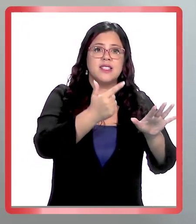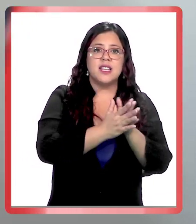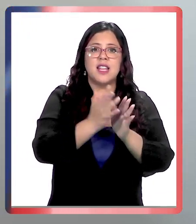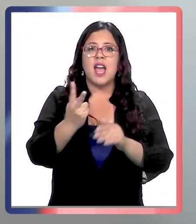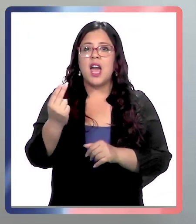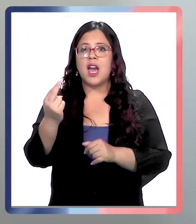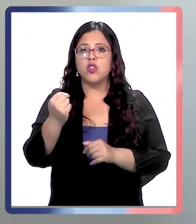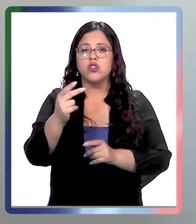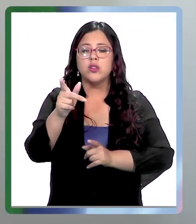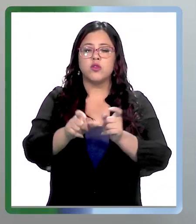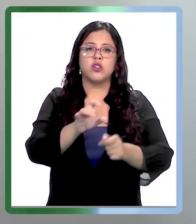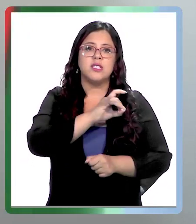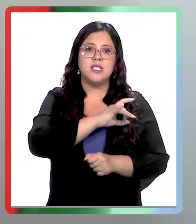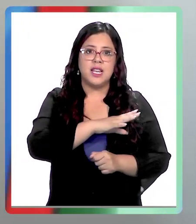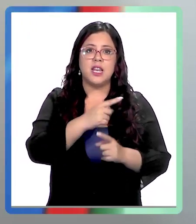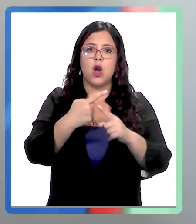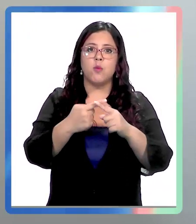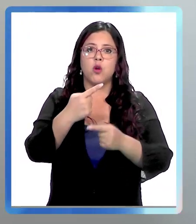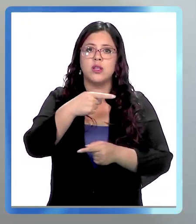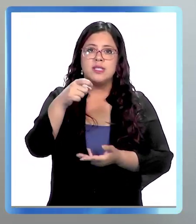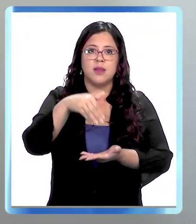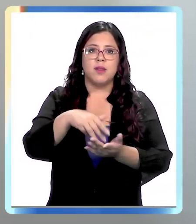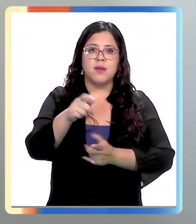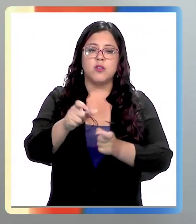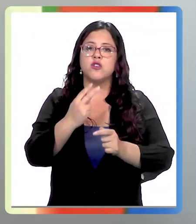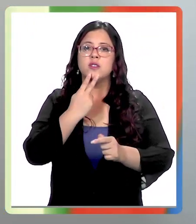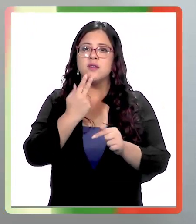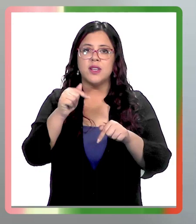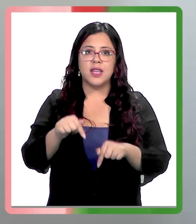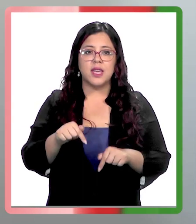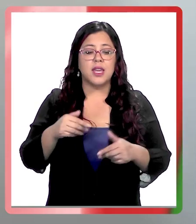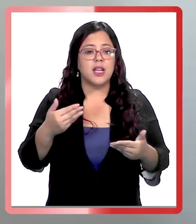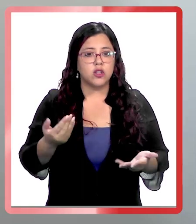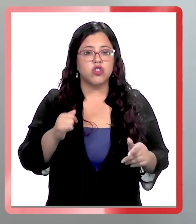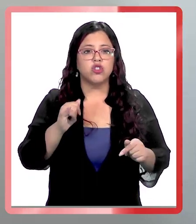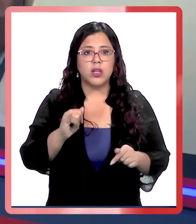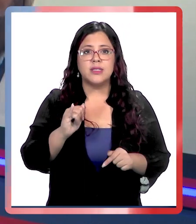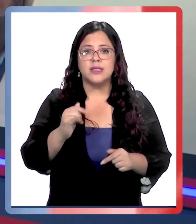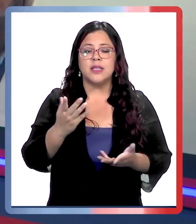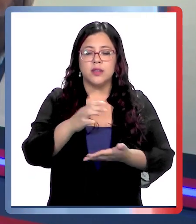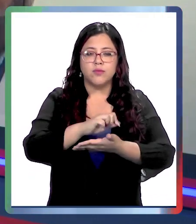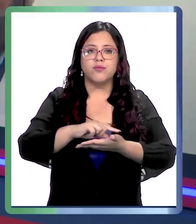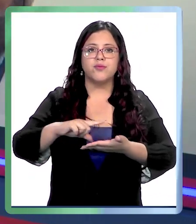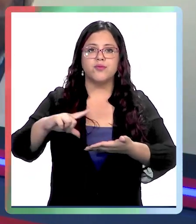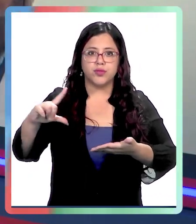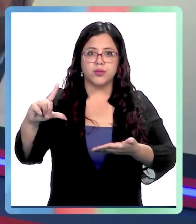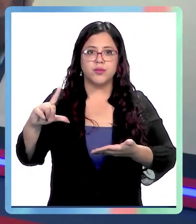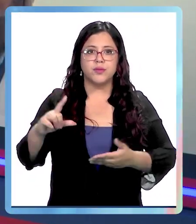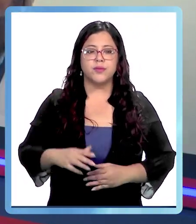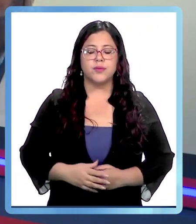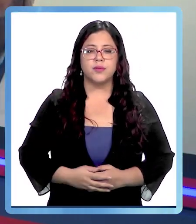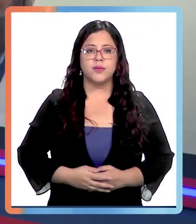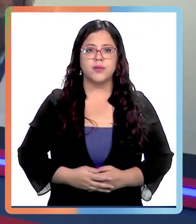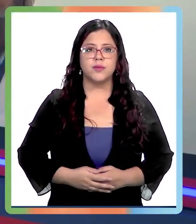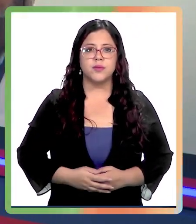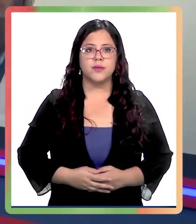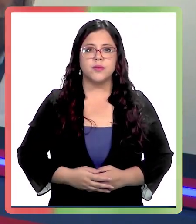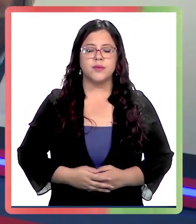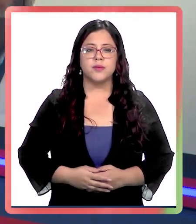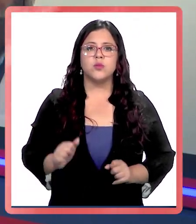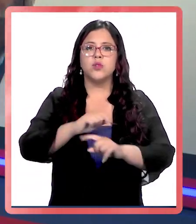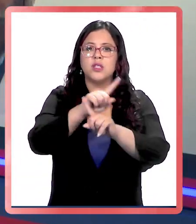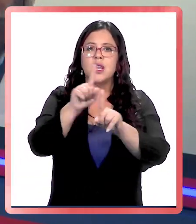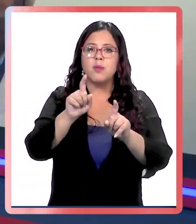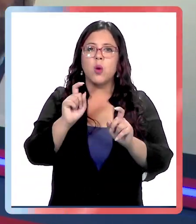100.000 habitantes. Por lo tanto, claramente presenta un aumento en las últimas décadas. Doctor, ¿y por qué ocurre esto